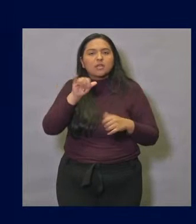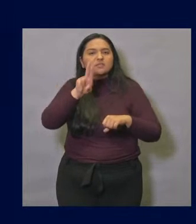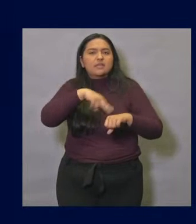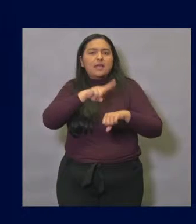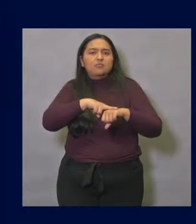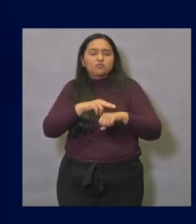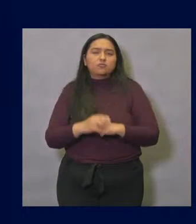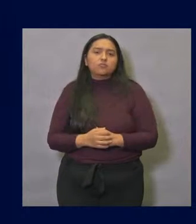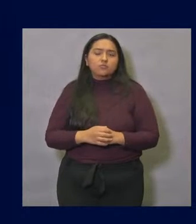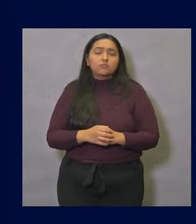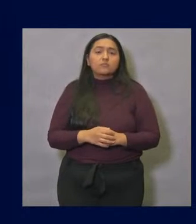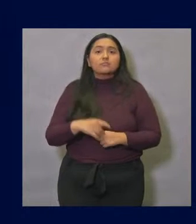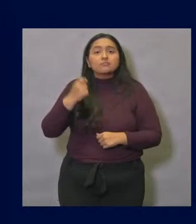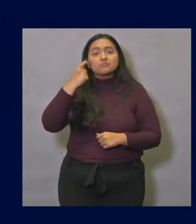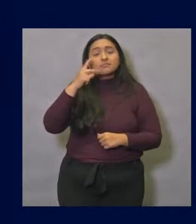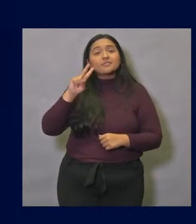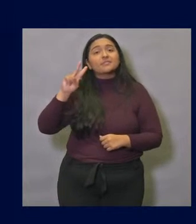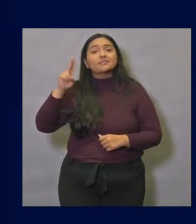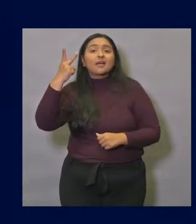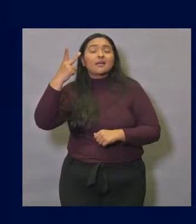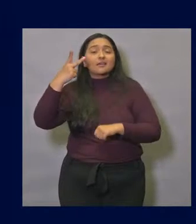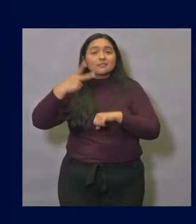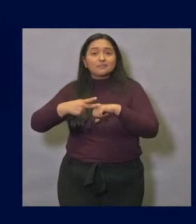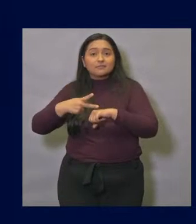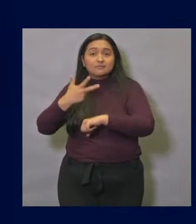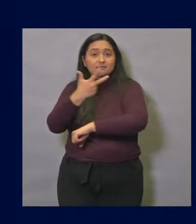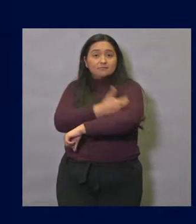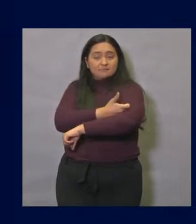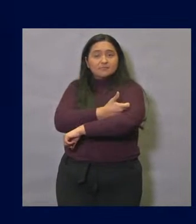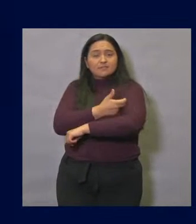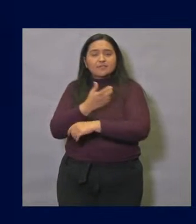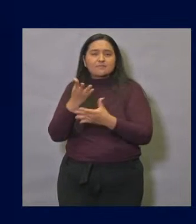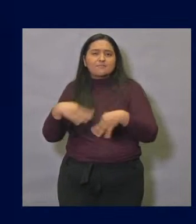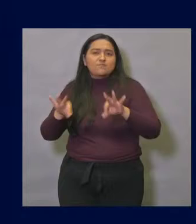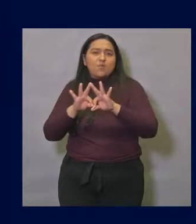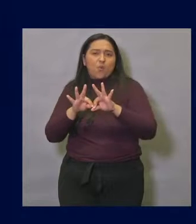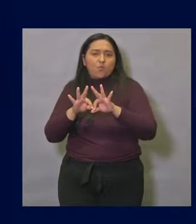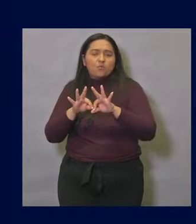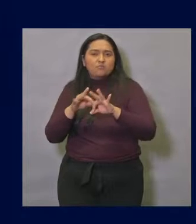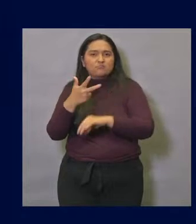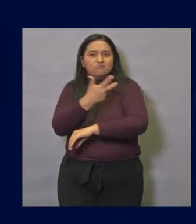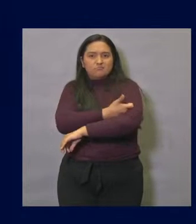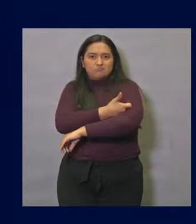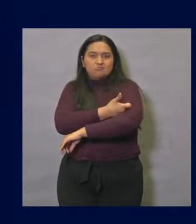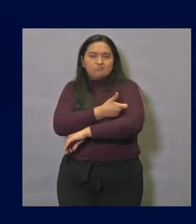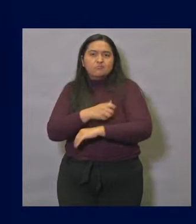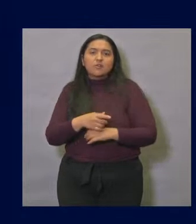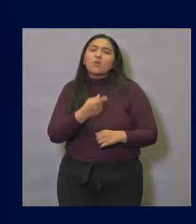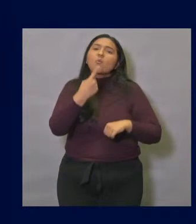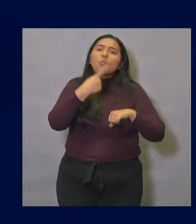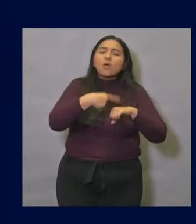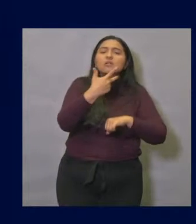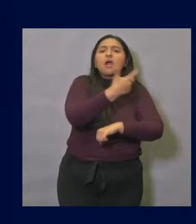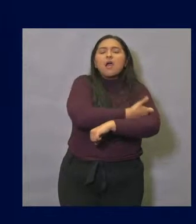cierta protección, no es un nivel de protección tan fuerte como lo que le ofrece 2 dosis.